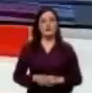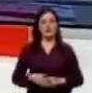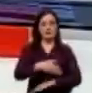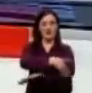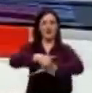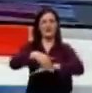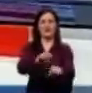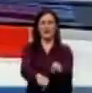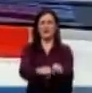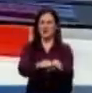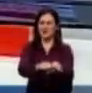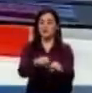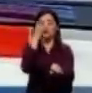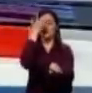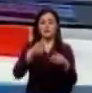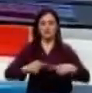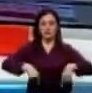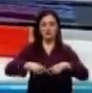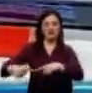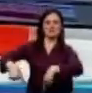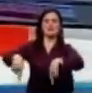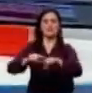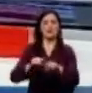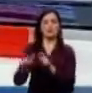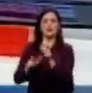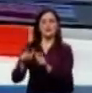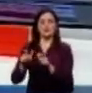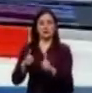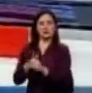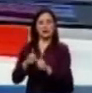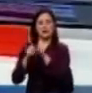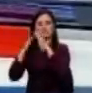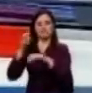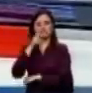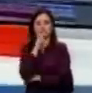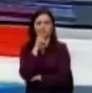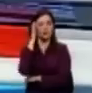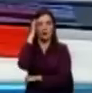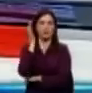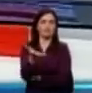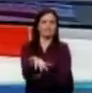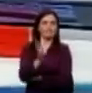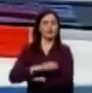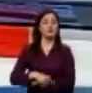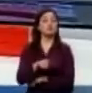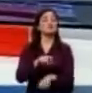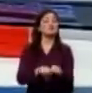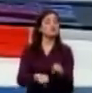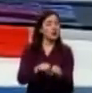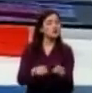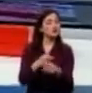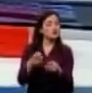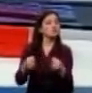Calles completamente cubiertas de grietas y de agujeros preocupan a los ciudadanos de la capital, pues el mal estado de las vías provoca